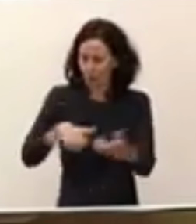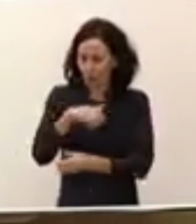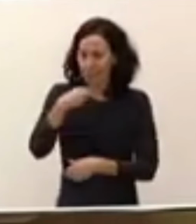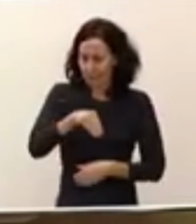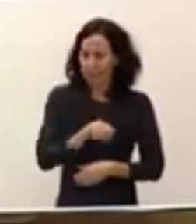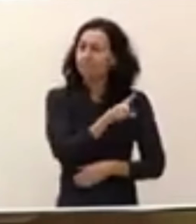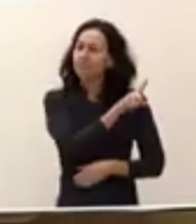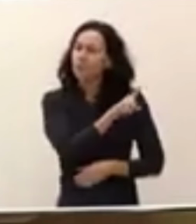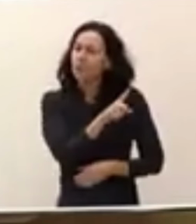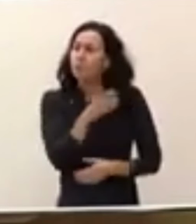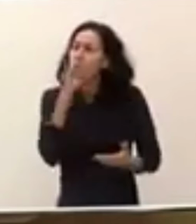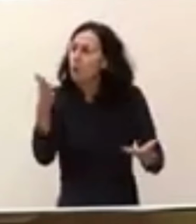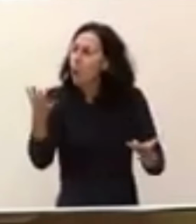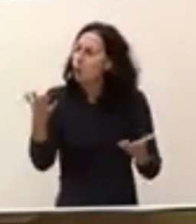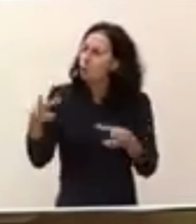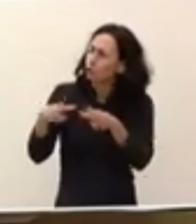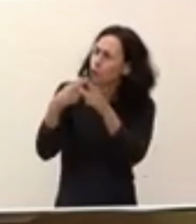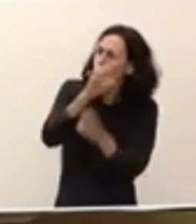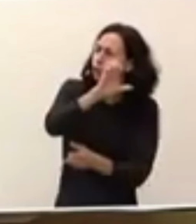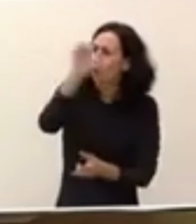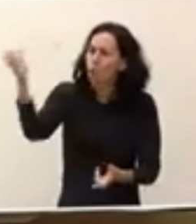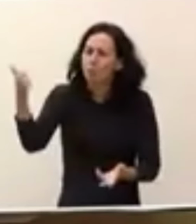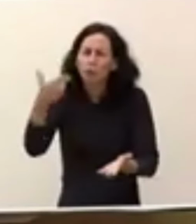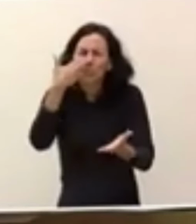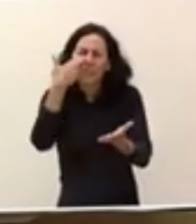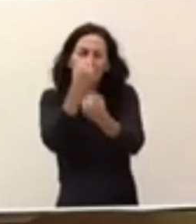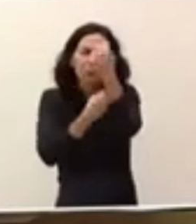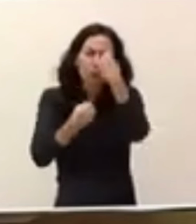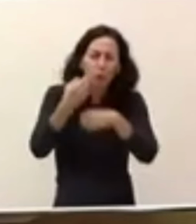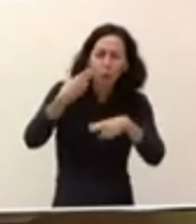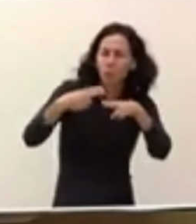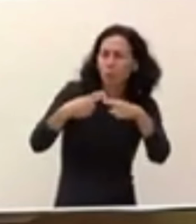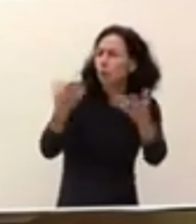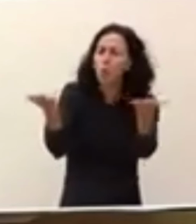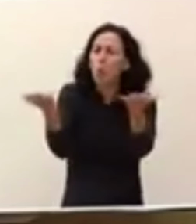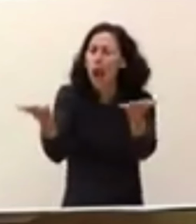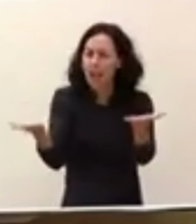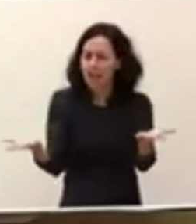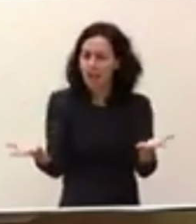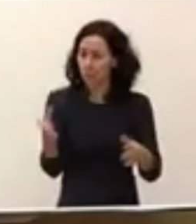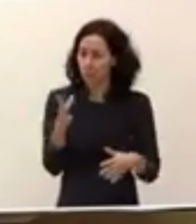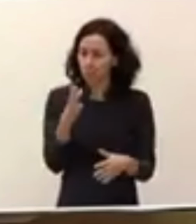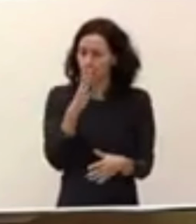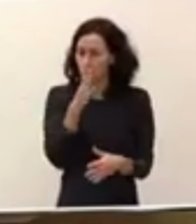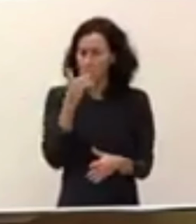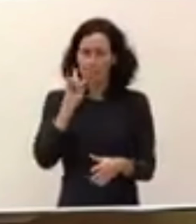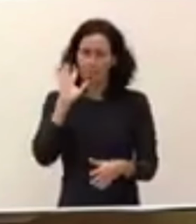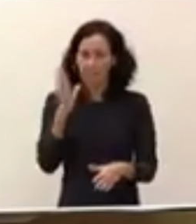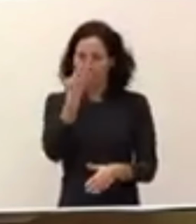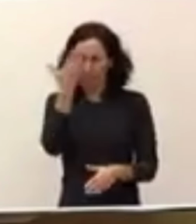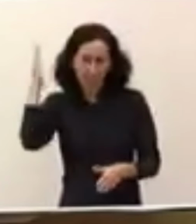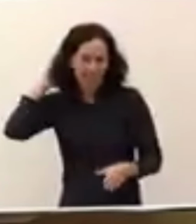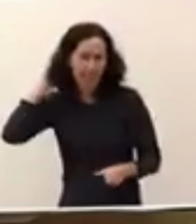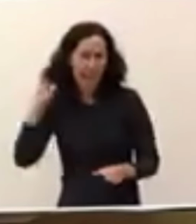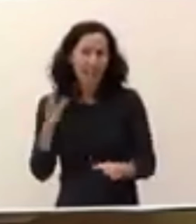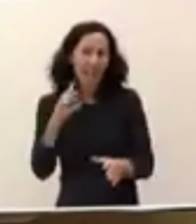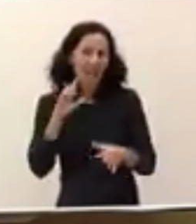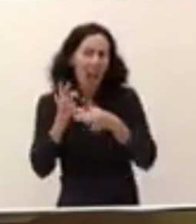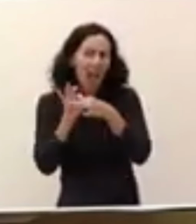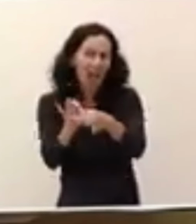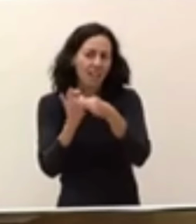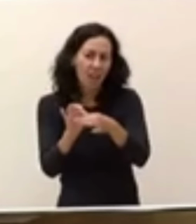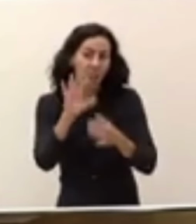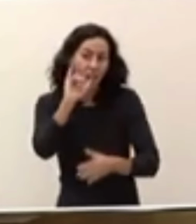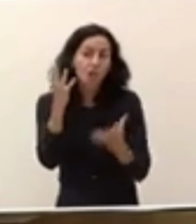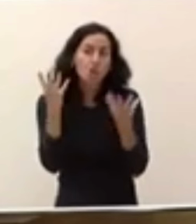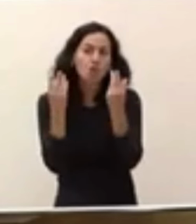económicos, políticos, cuáles son los intereses que están detrás de esa alianza con un terrorista. Y mire, en estos días la gente